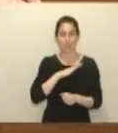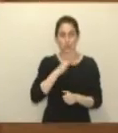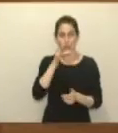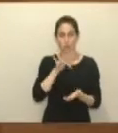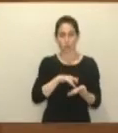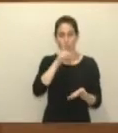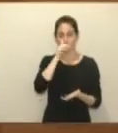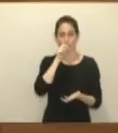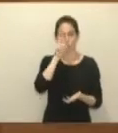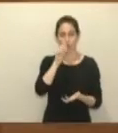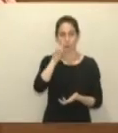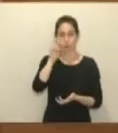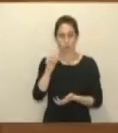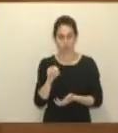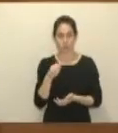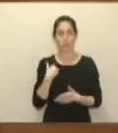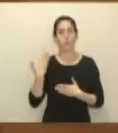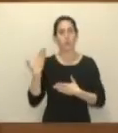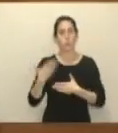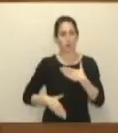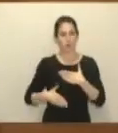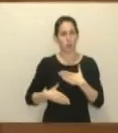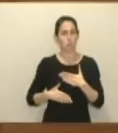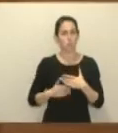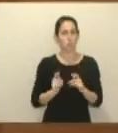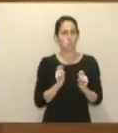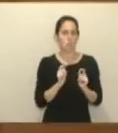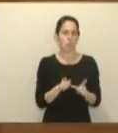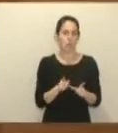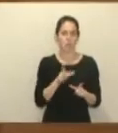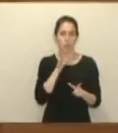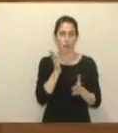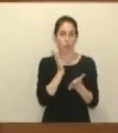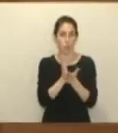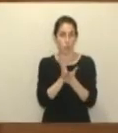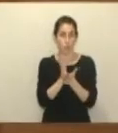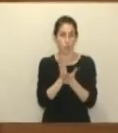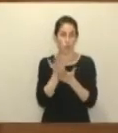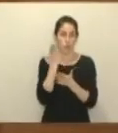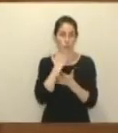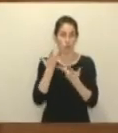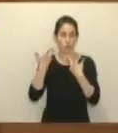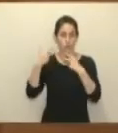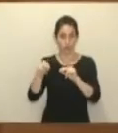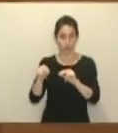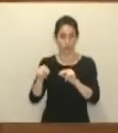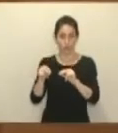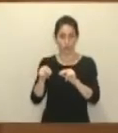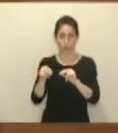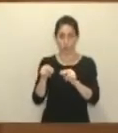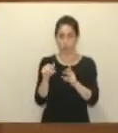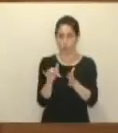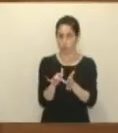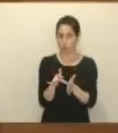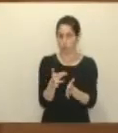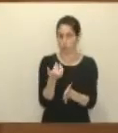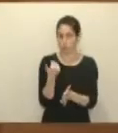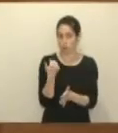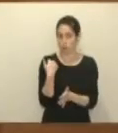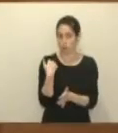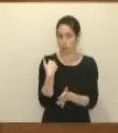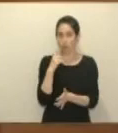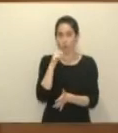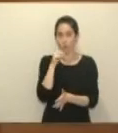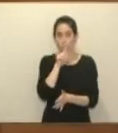Establecimos un plazo antes de que finalizase el curso escolar, es decir, un plazo que ha finalizado en el